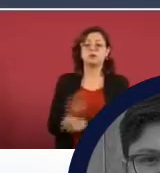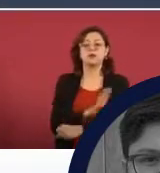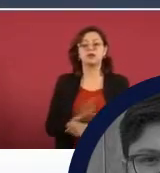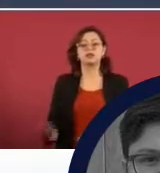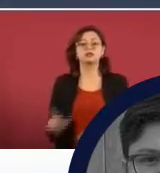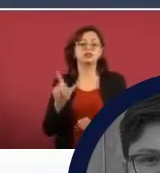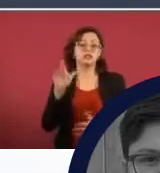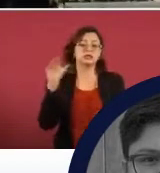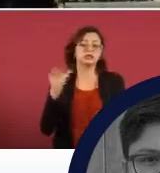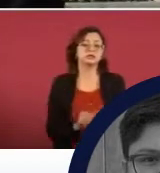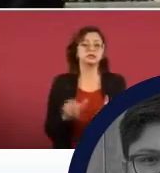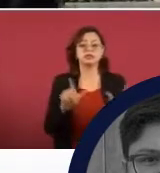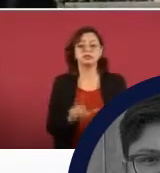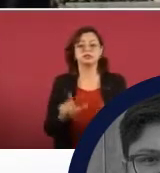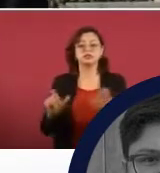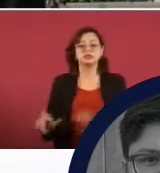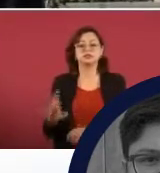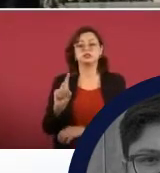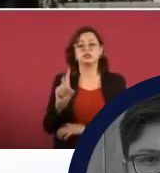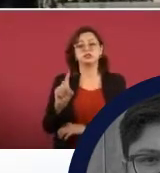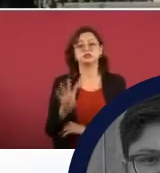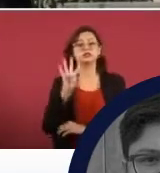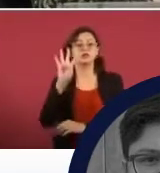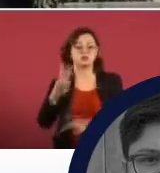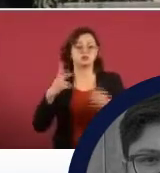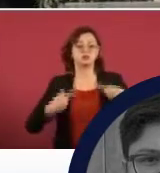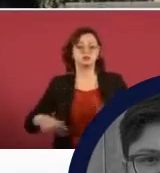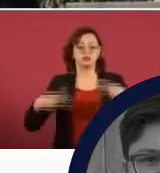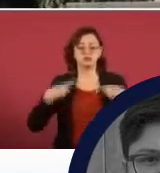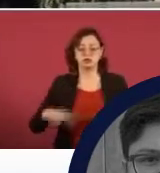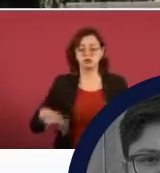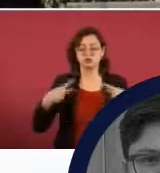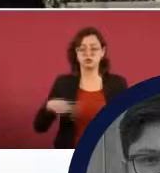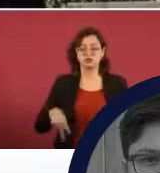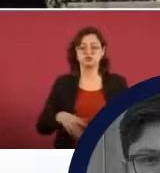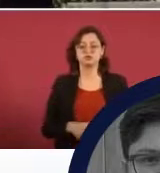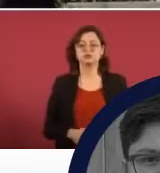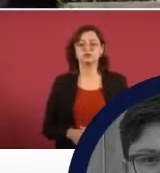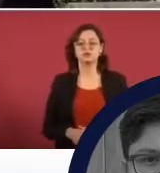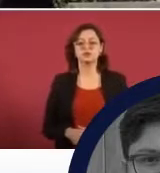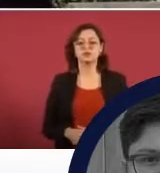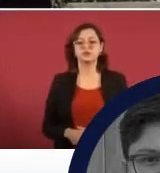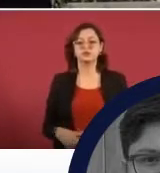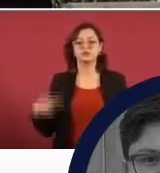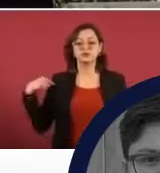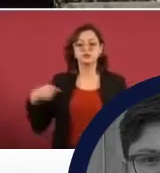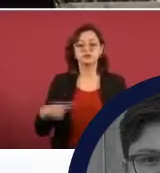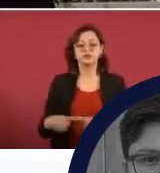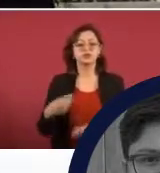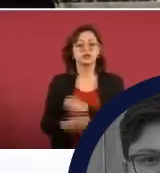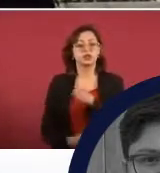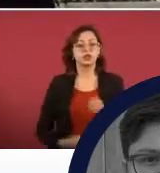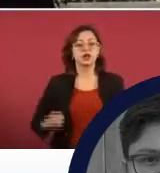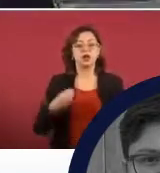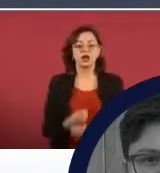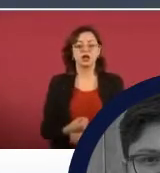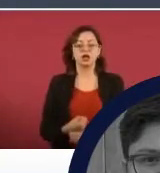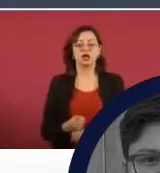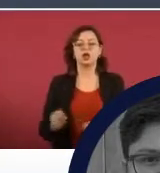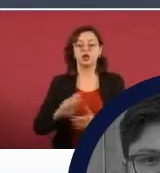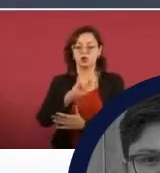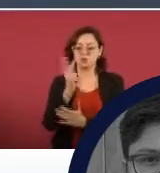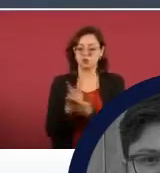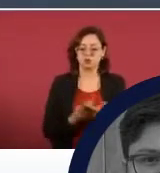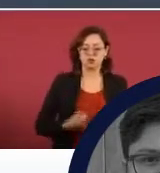3 cosas, principalmente, la base material de los programas sociales, la clara derrota ideológica y